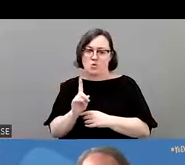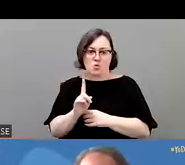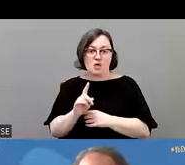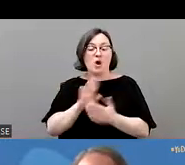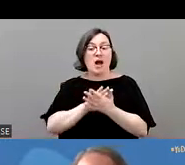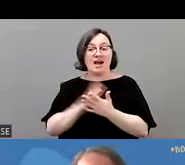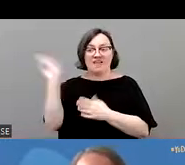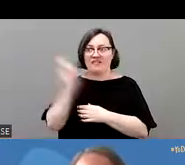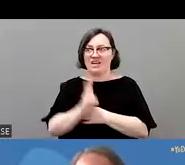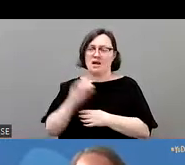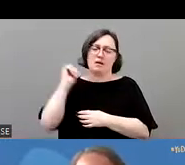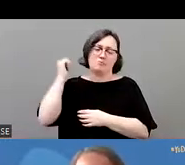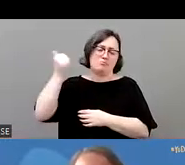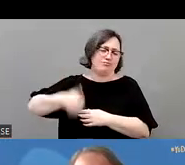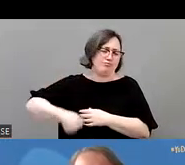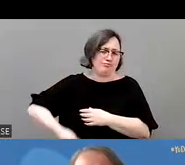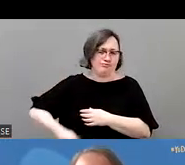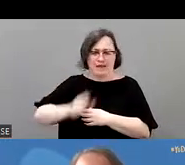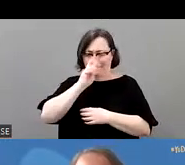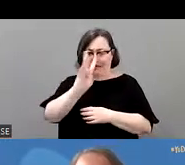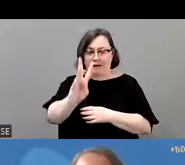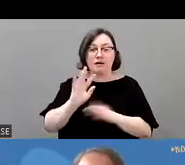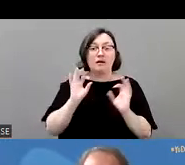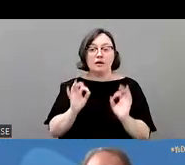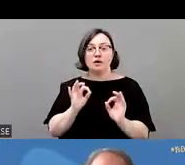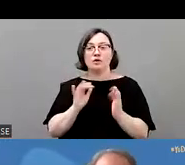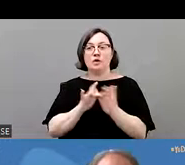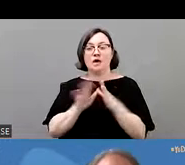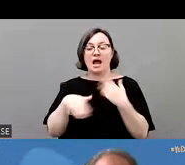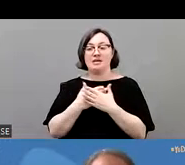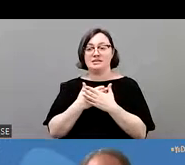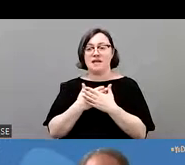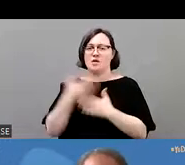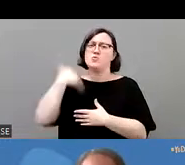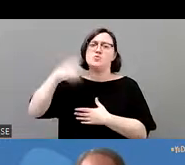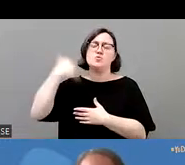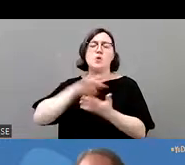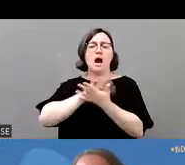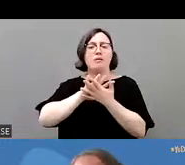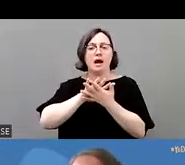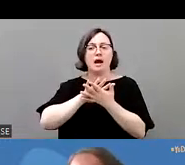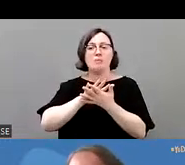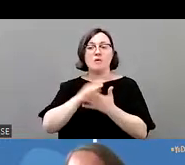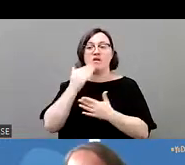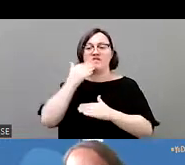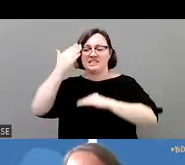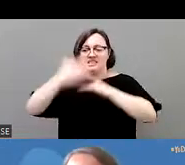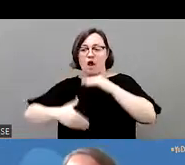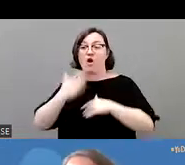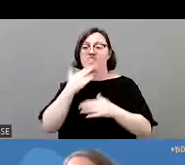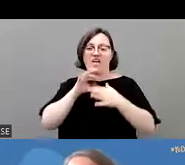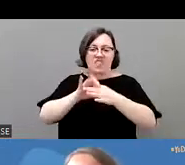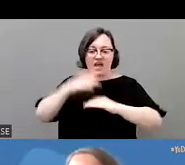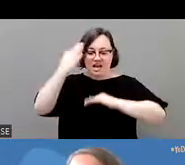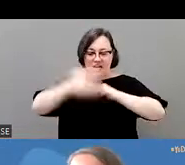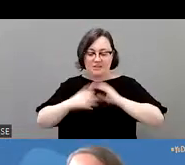viene arrastrando mucho desde hace mucho tiempo. De hecho, hace tiempo también lo que se ponía era una fecha, ¿no?, una edad sobre la que